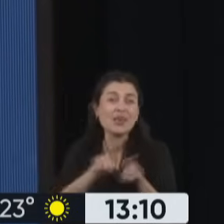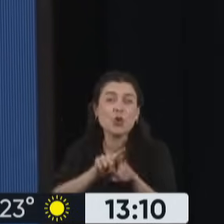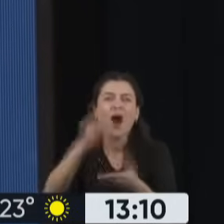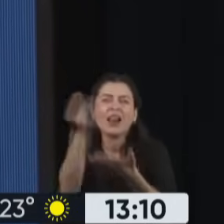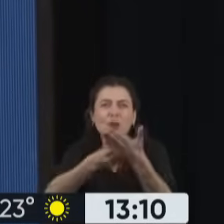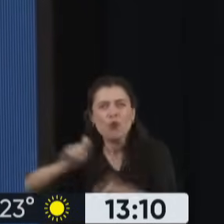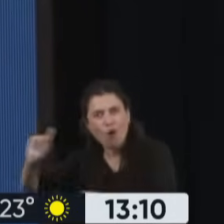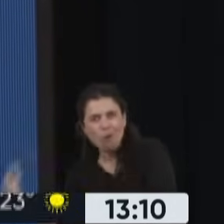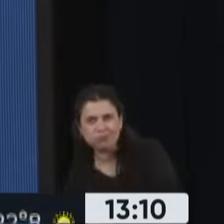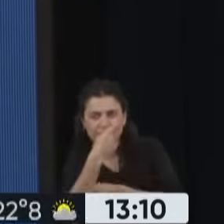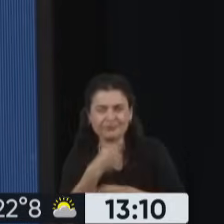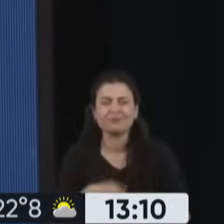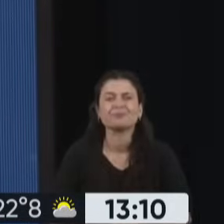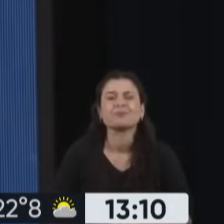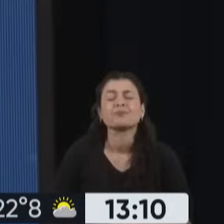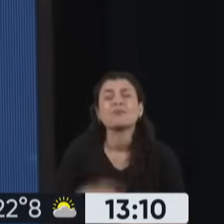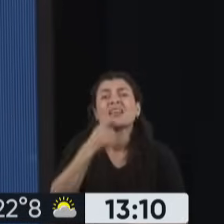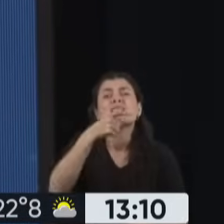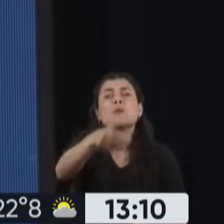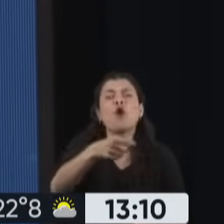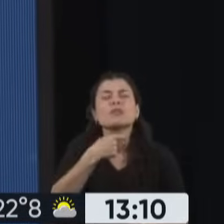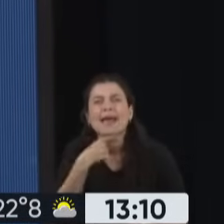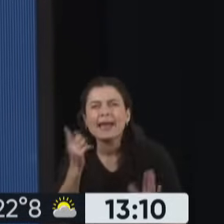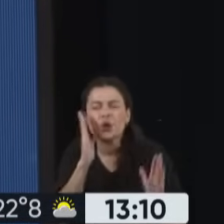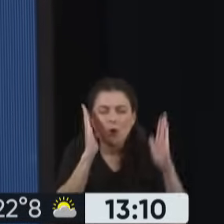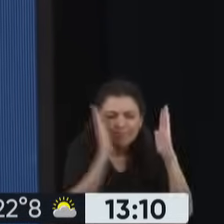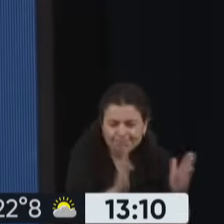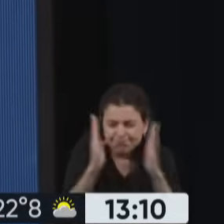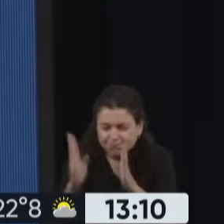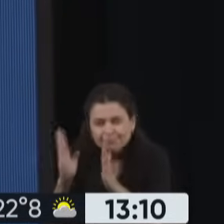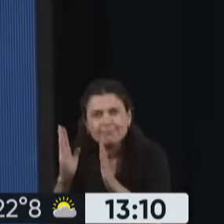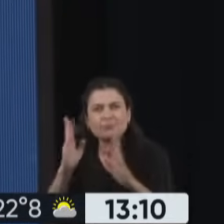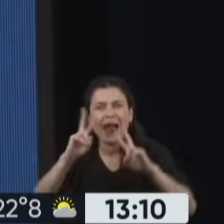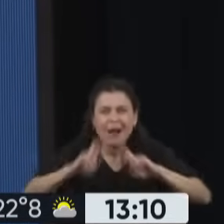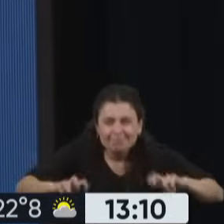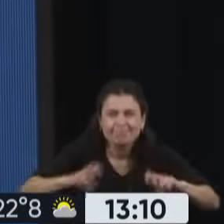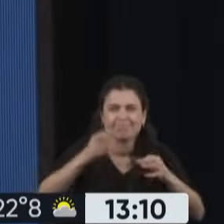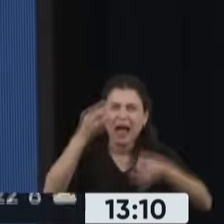De hecho, si lo quieren fraccionar, el PBI,